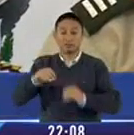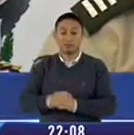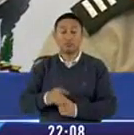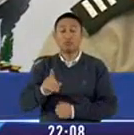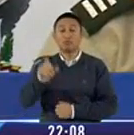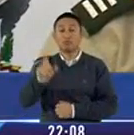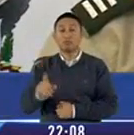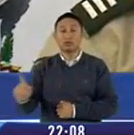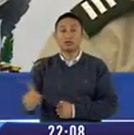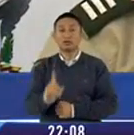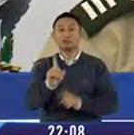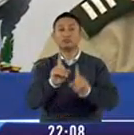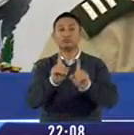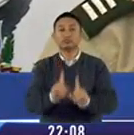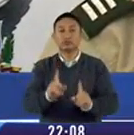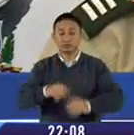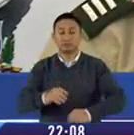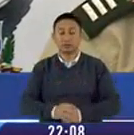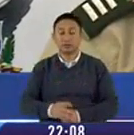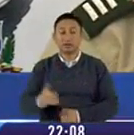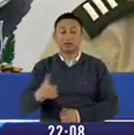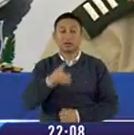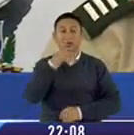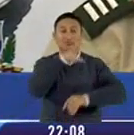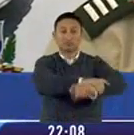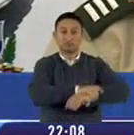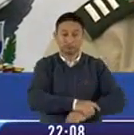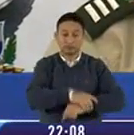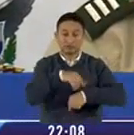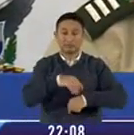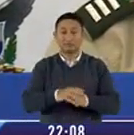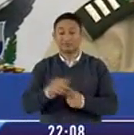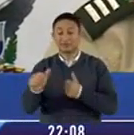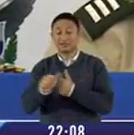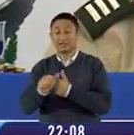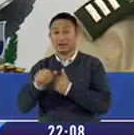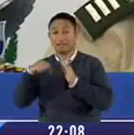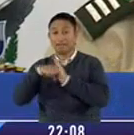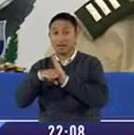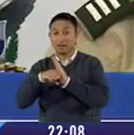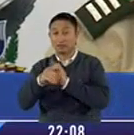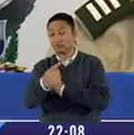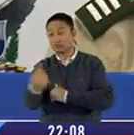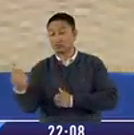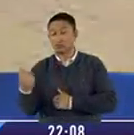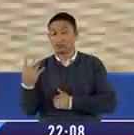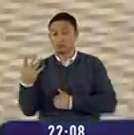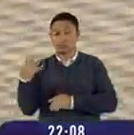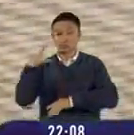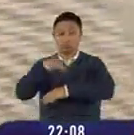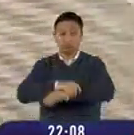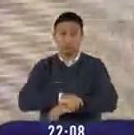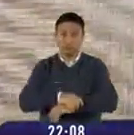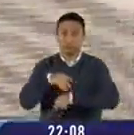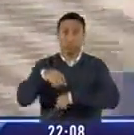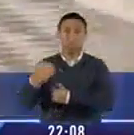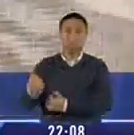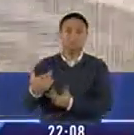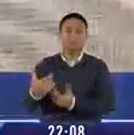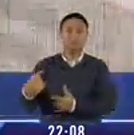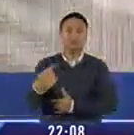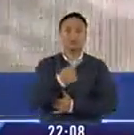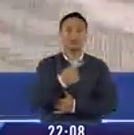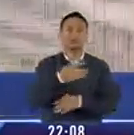de estos sujetos y se procede a la aprehensión del mismo y irnos de alrededores de la entidad bancaria al resto de la organización. Según el reporte policial,